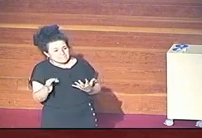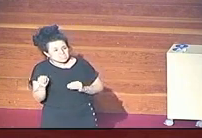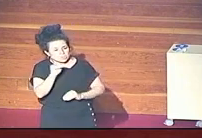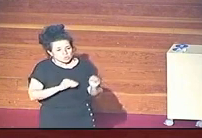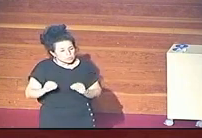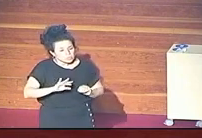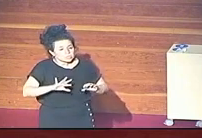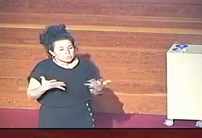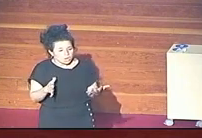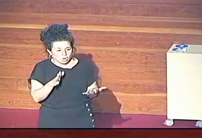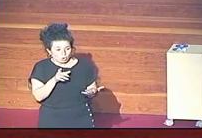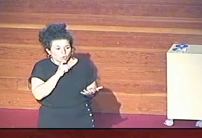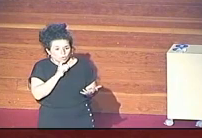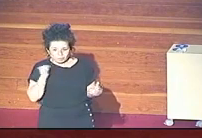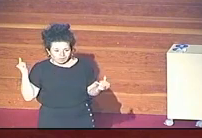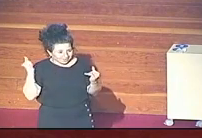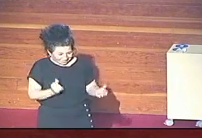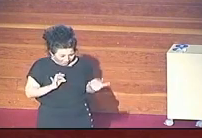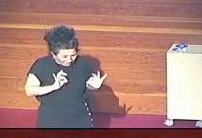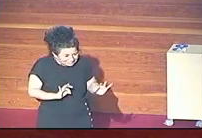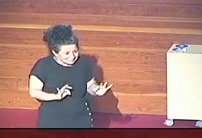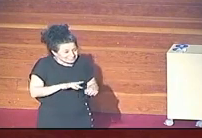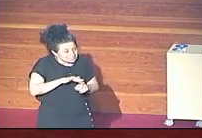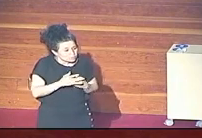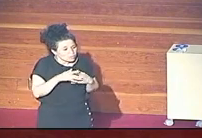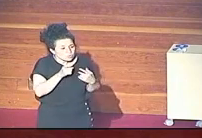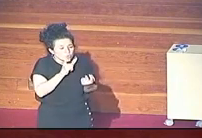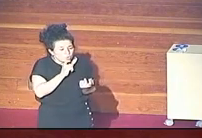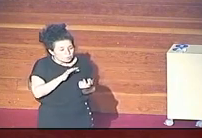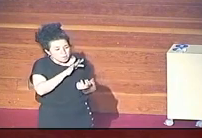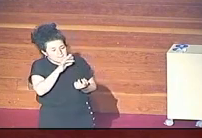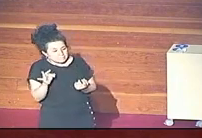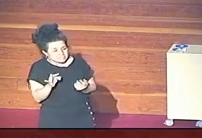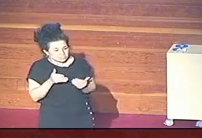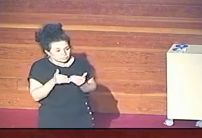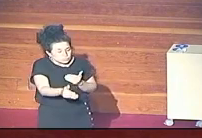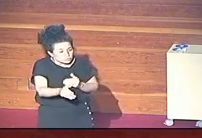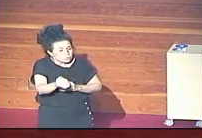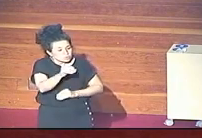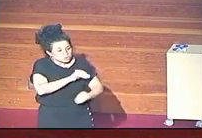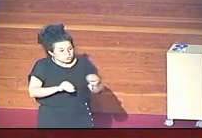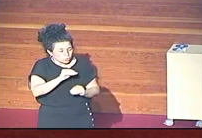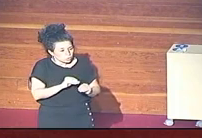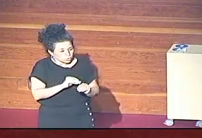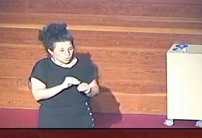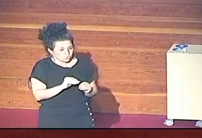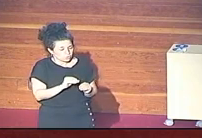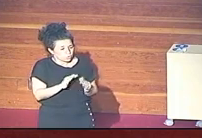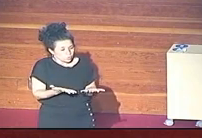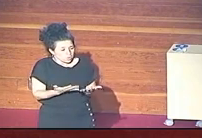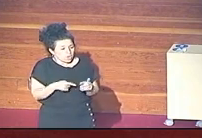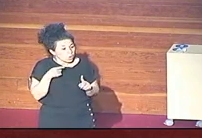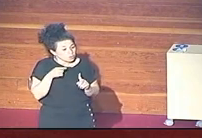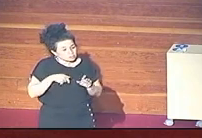habíamos llegado hasta ahí y cuáles son bueno pues un poco los pasos que deberíamos cambiar para que no se